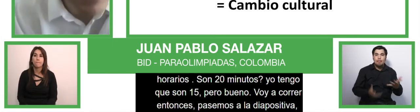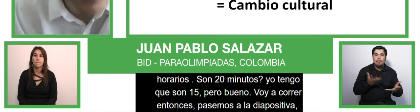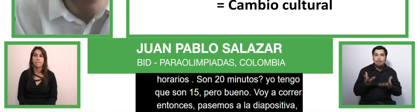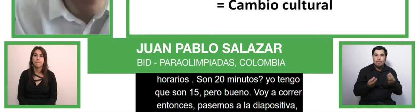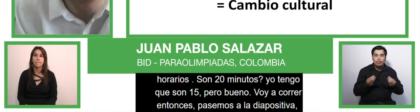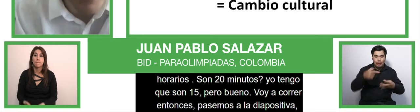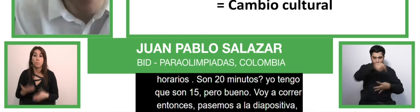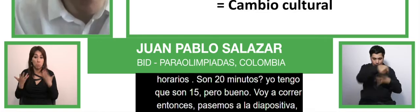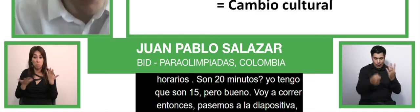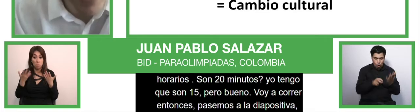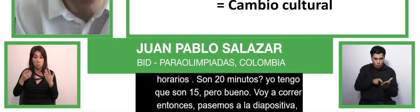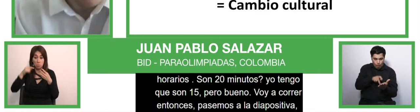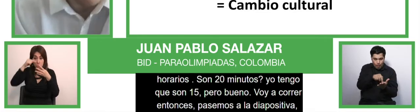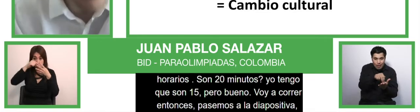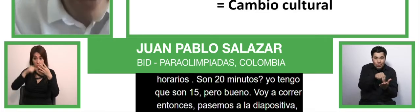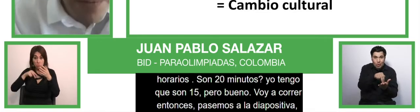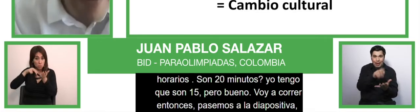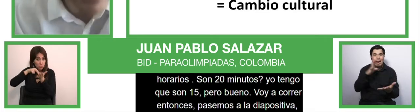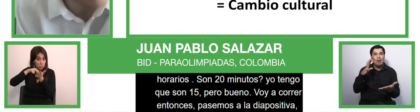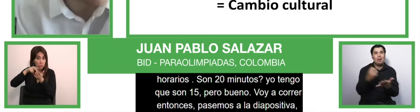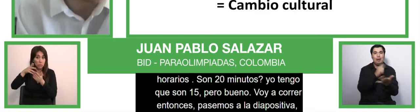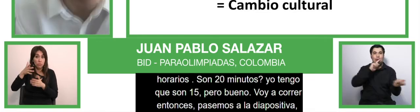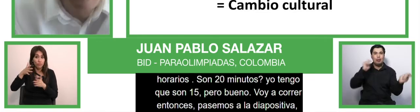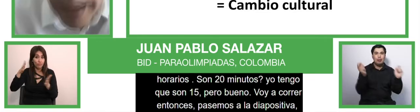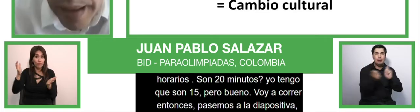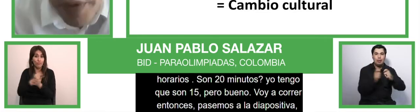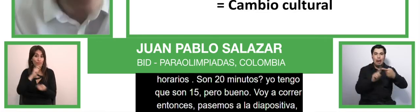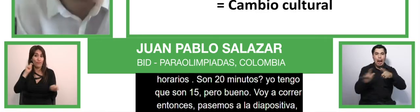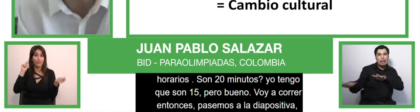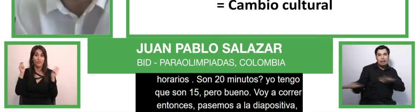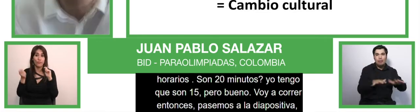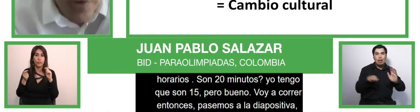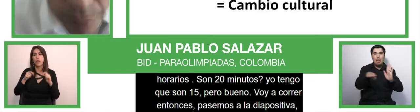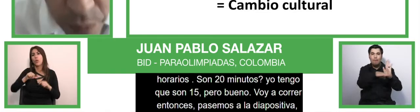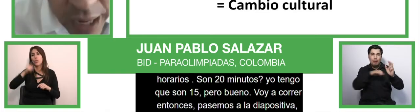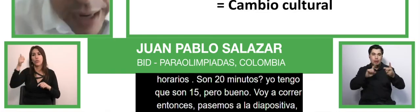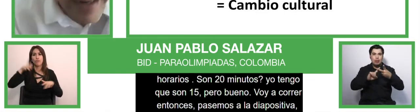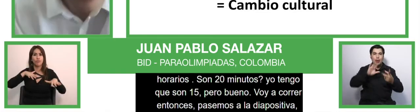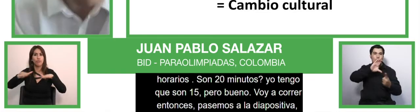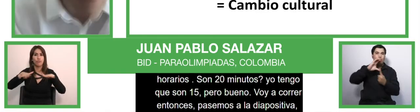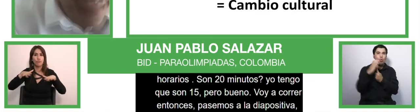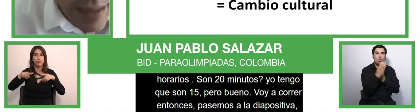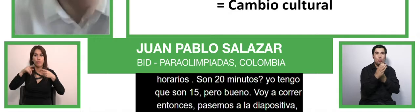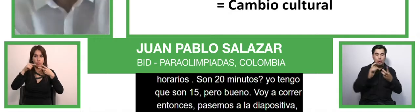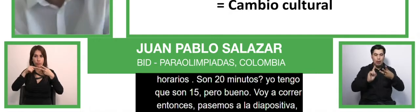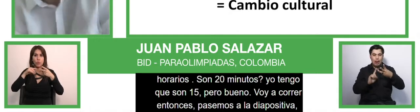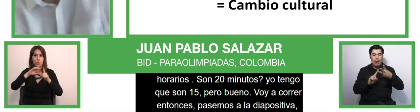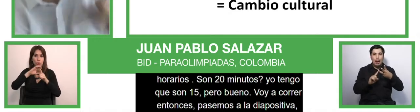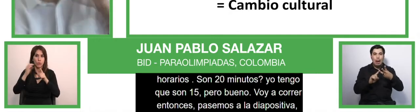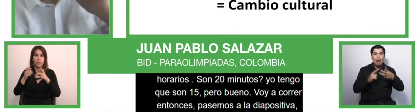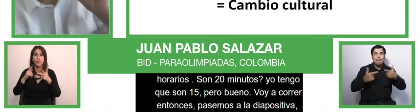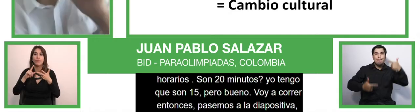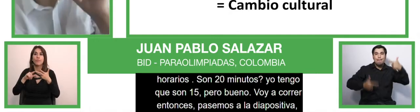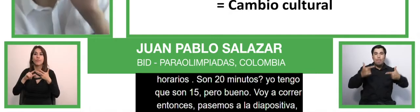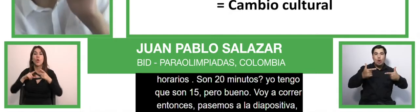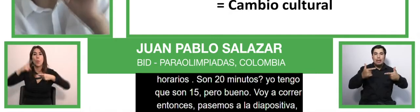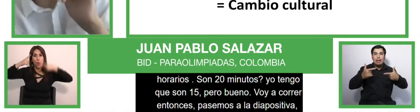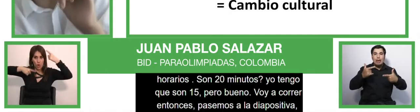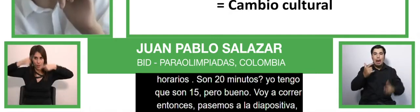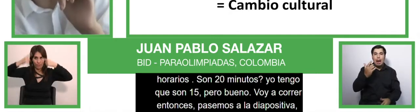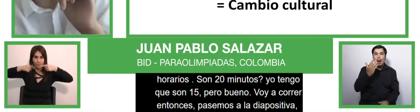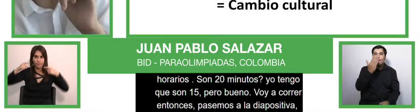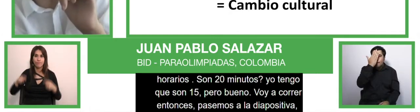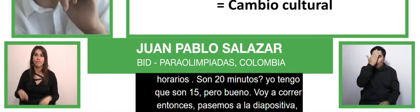estos pasos que logramos el cambio cultural. Activismo de base, más política pública, más cultura popular, más tiempo. Entonces, el activismo de base es las